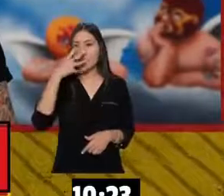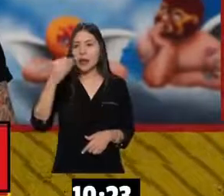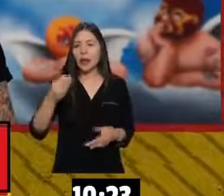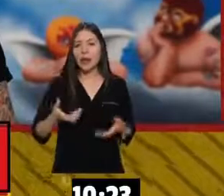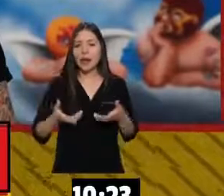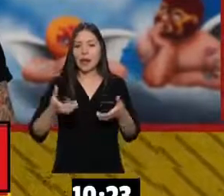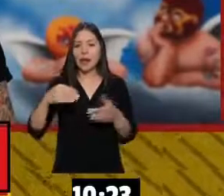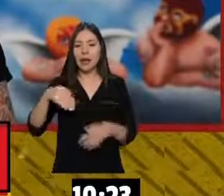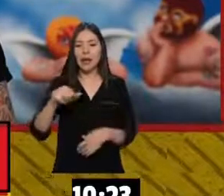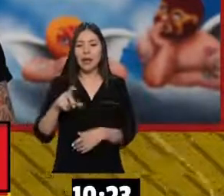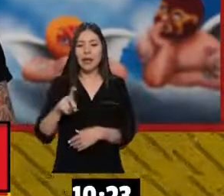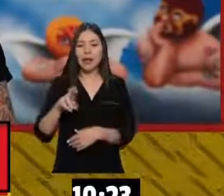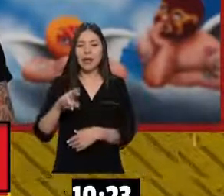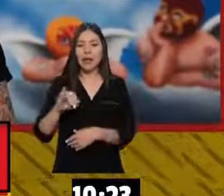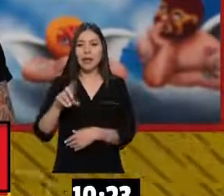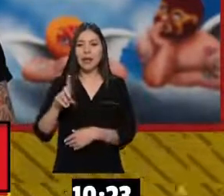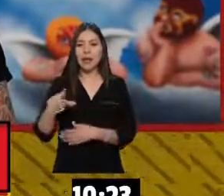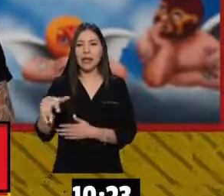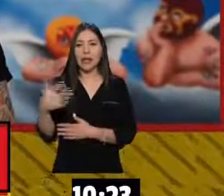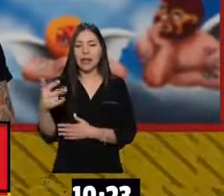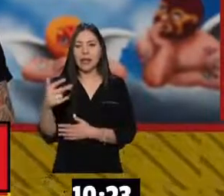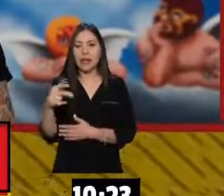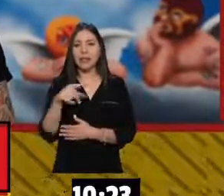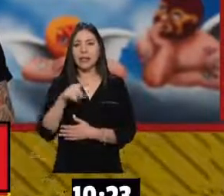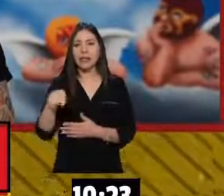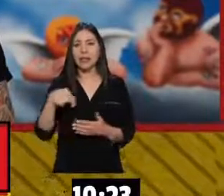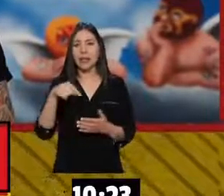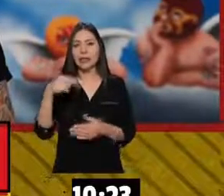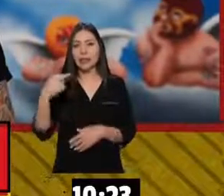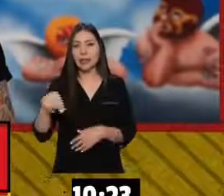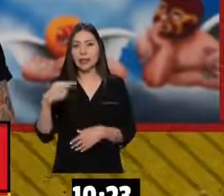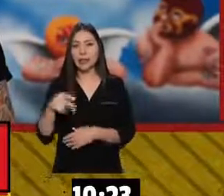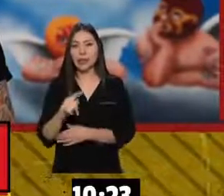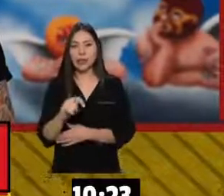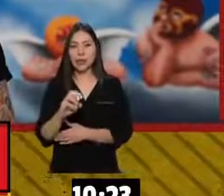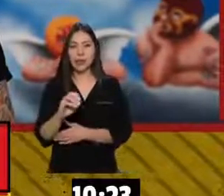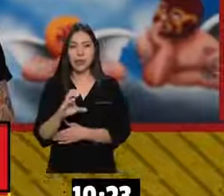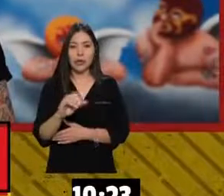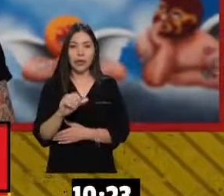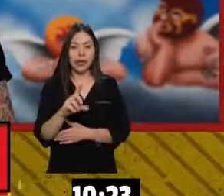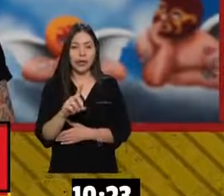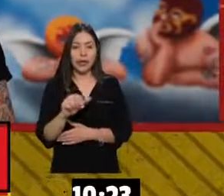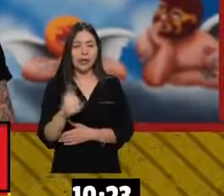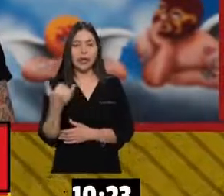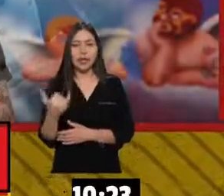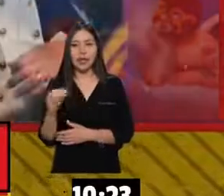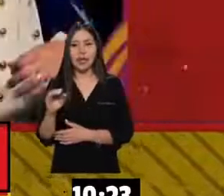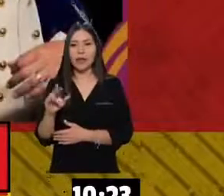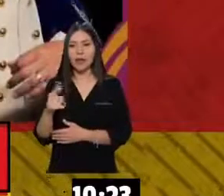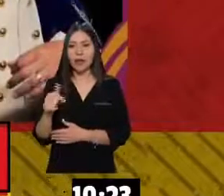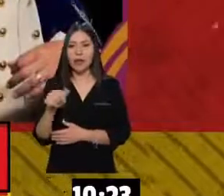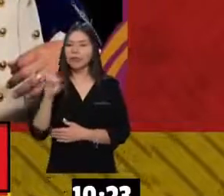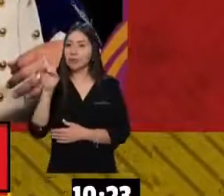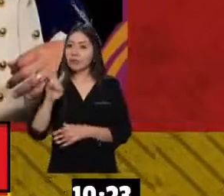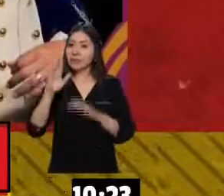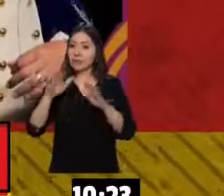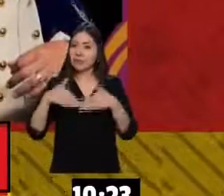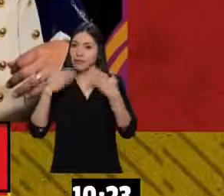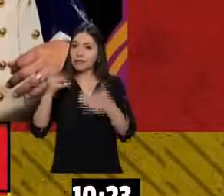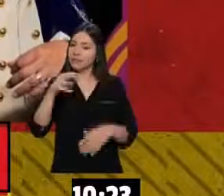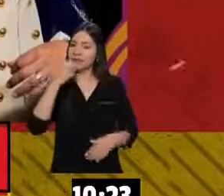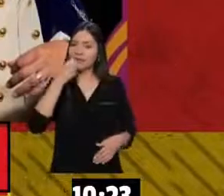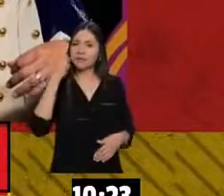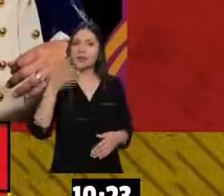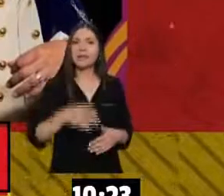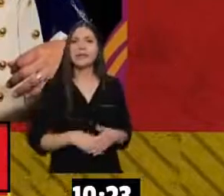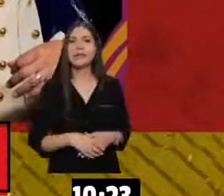ahí. Sí, se llama Tocada y Fuga. La neta, lléguenle porque se va a poner bueno. Oiga, está bien chido. ¿Con